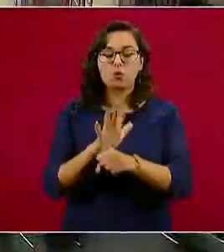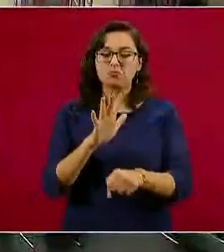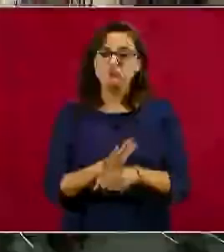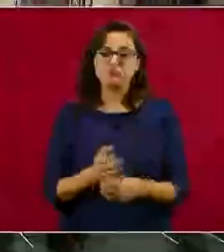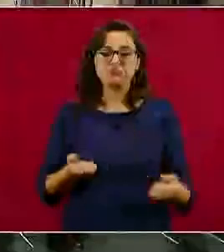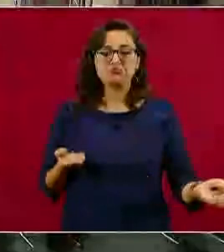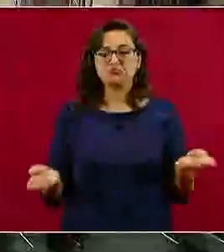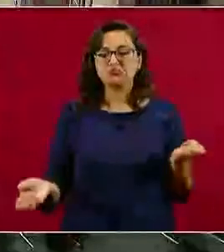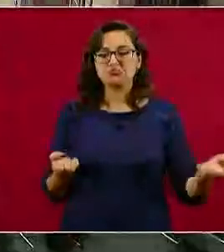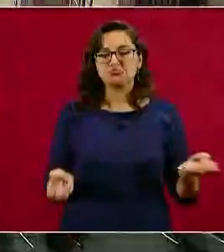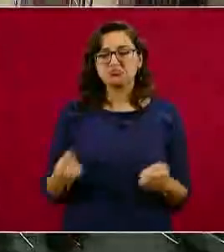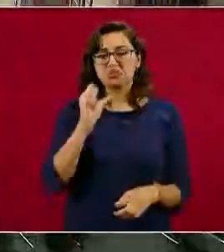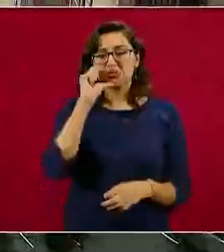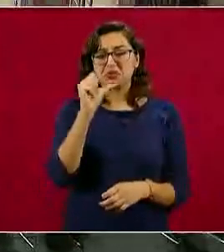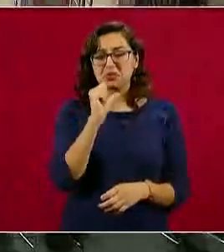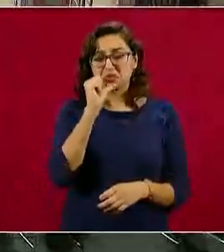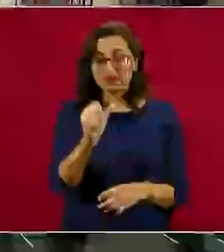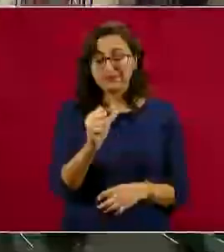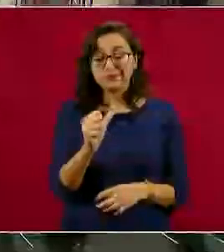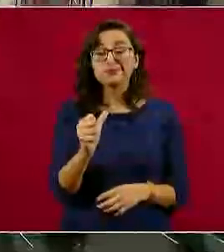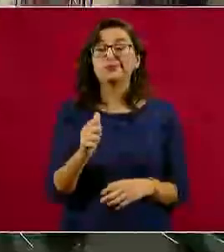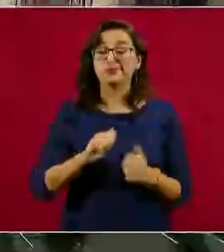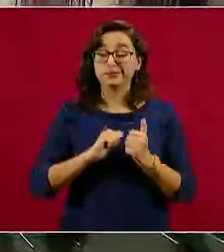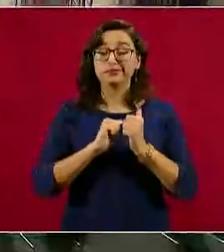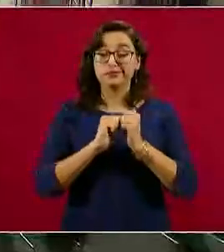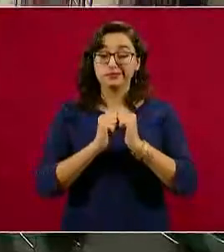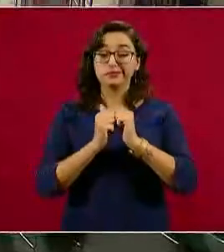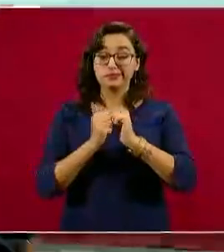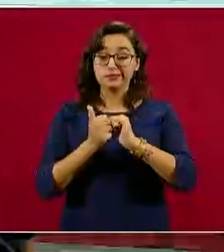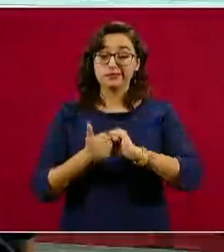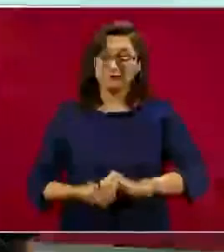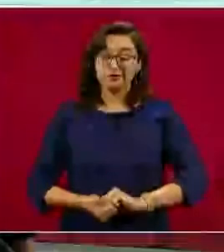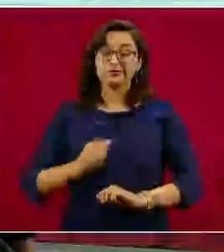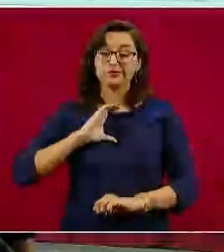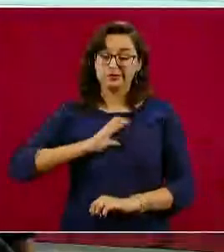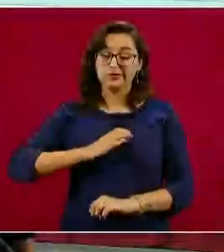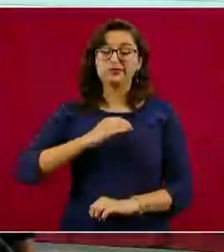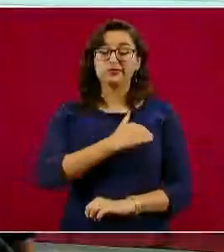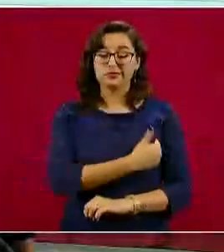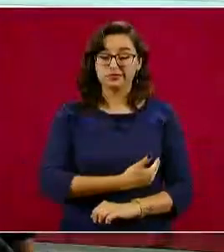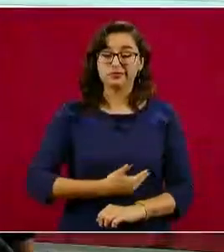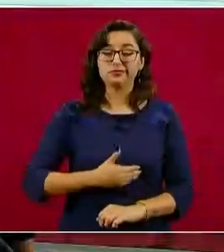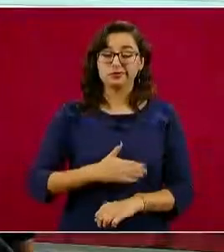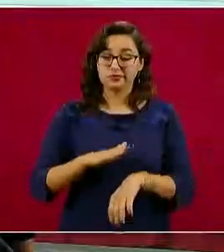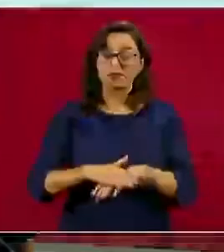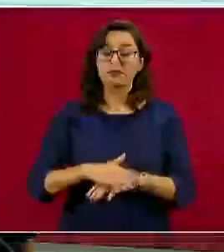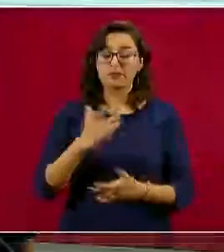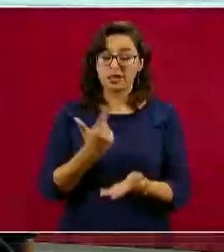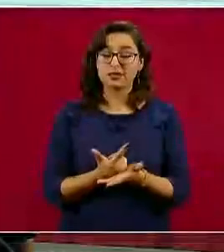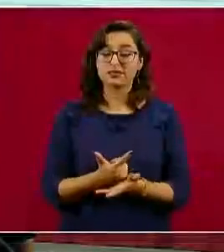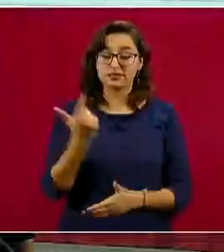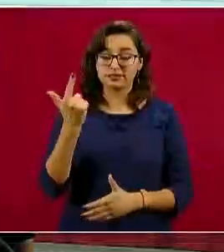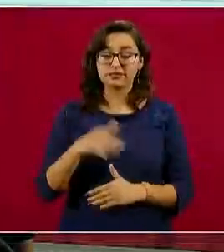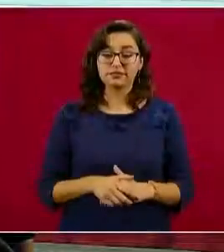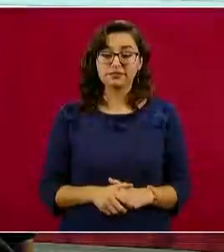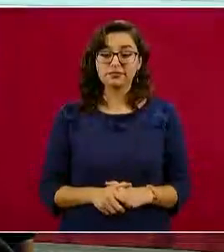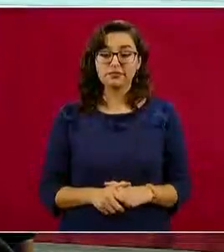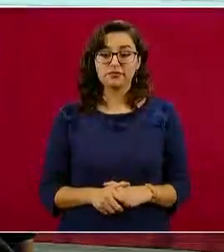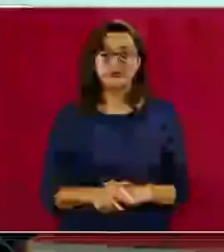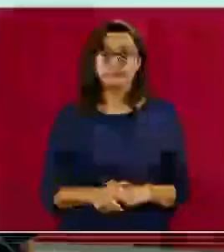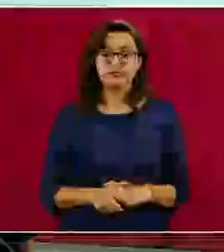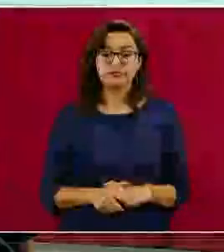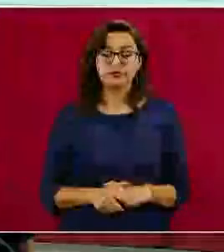física. Por diferentes mecanismos, tanto la obesidad como la inactividad física aumentan el riesgo de cáncer de mama.